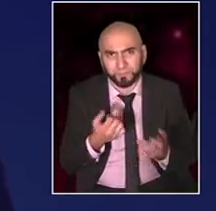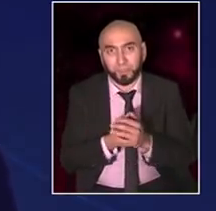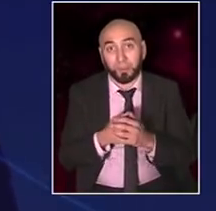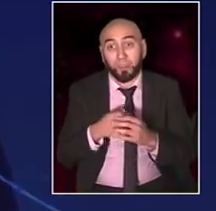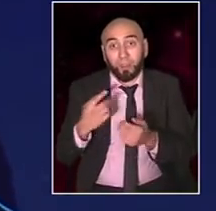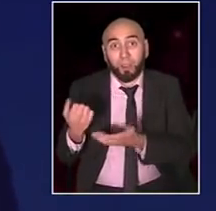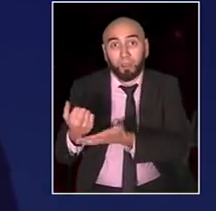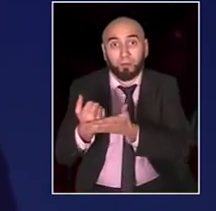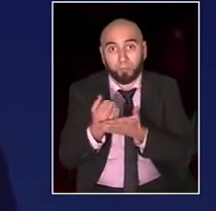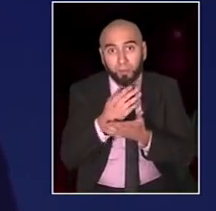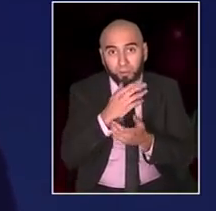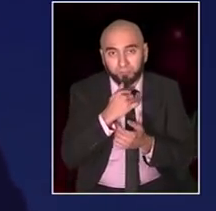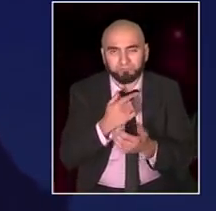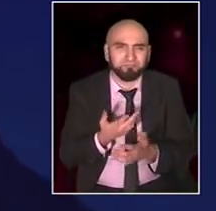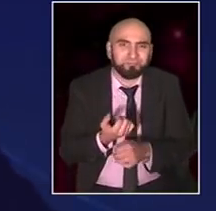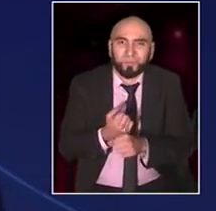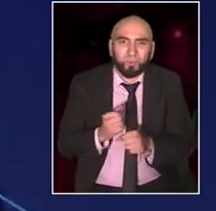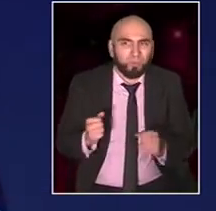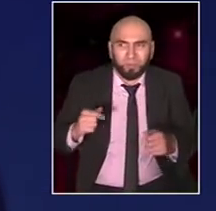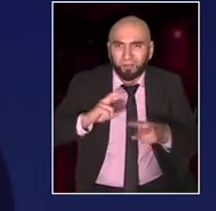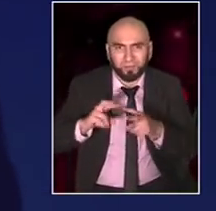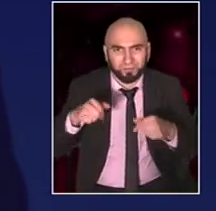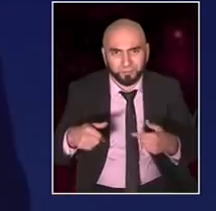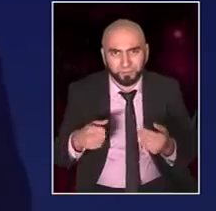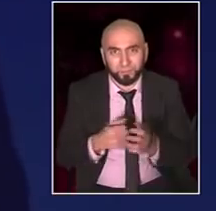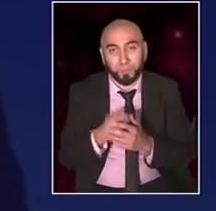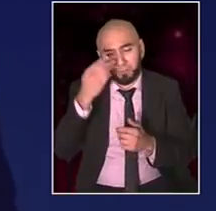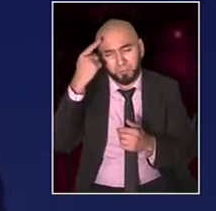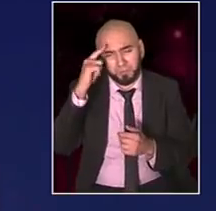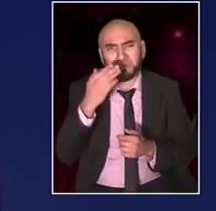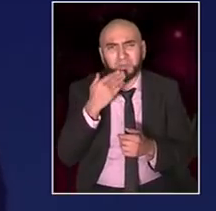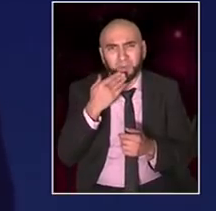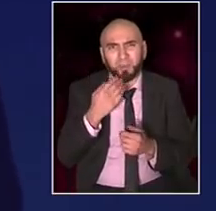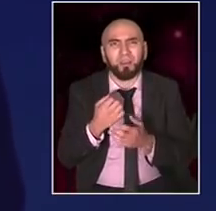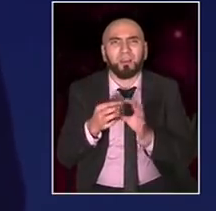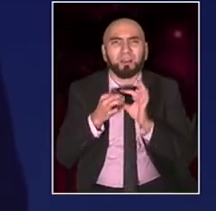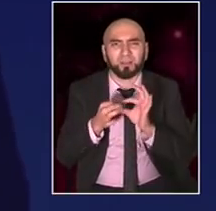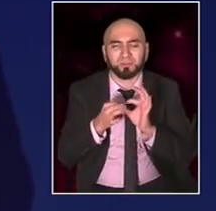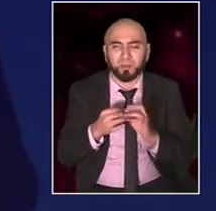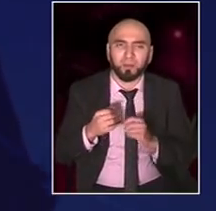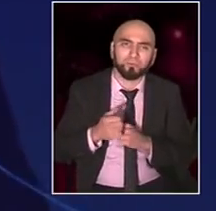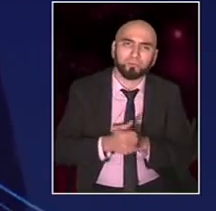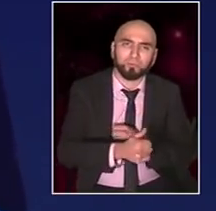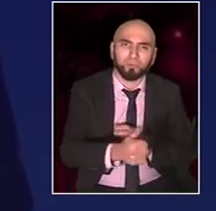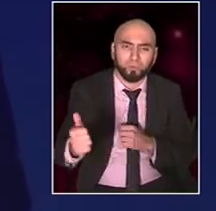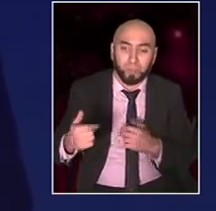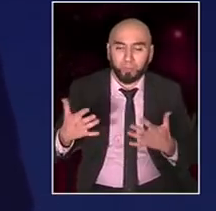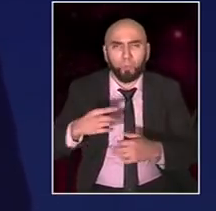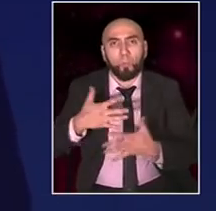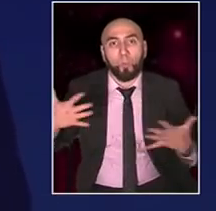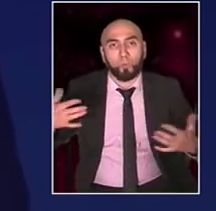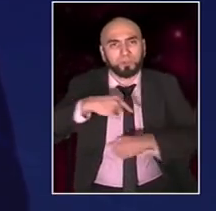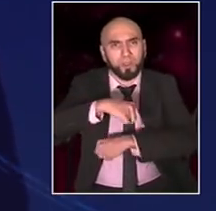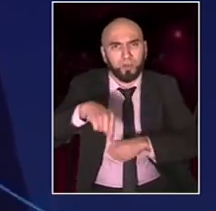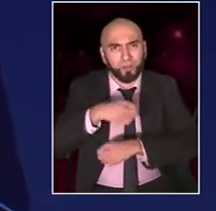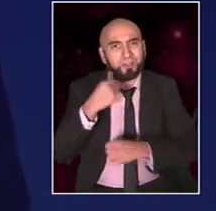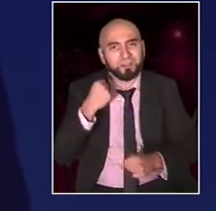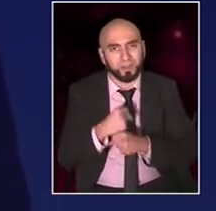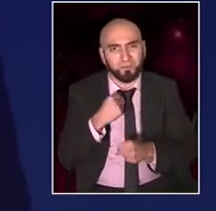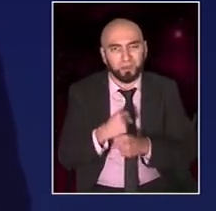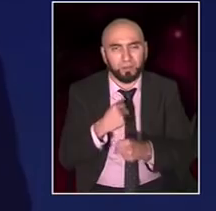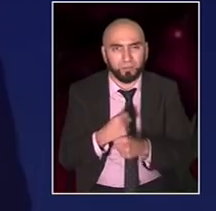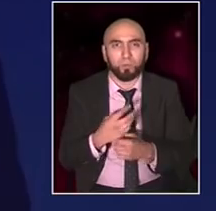imposible, pero también a todos los que han hecho posible esto. Esto tiene años, o sea, si, horas de trabajo, tiene miles de